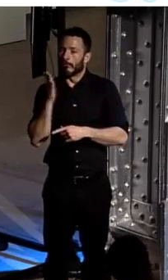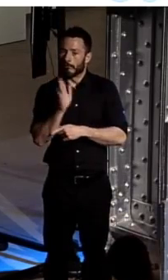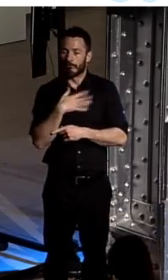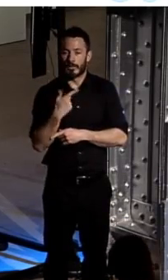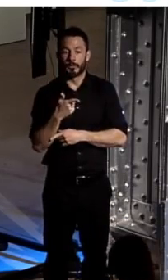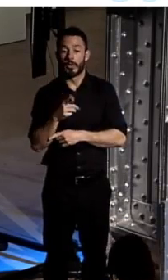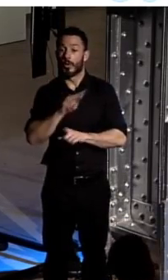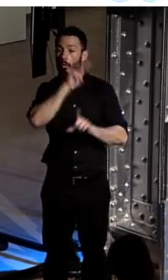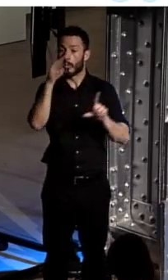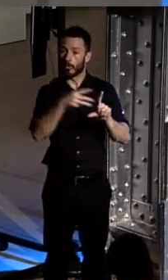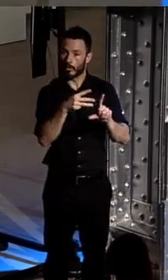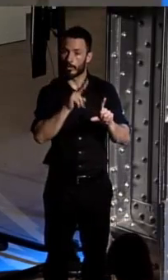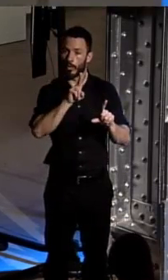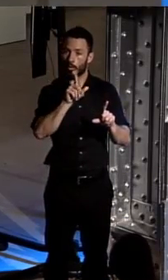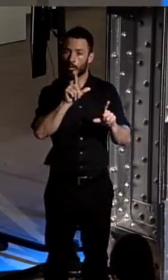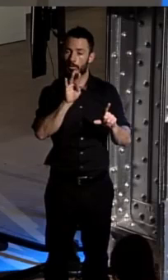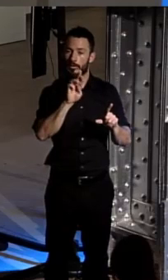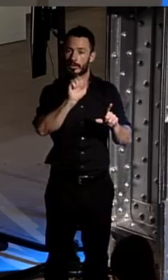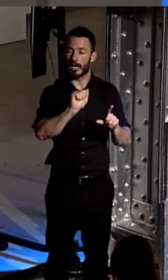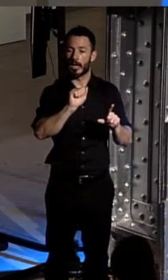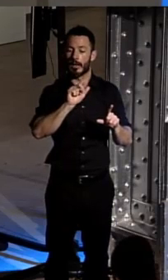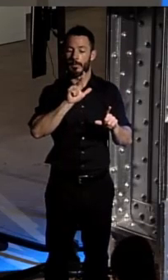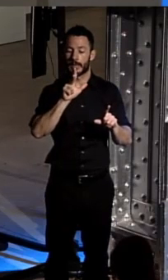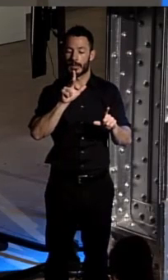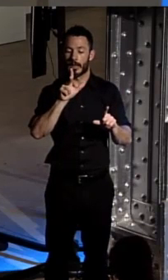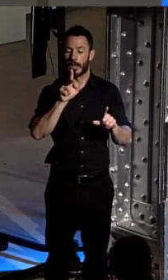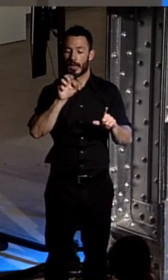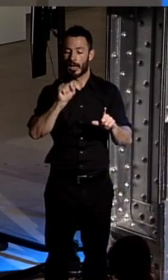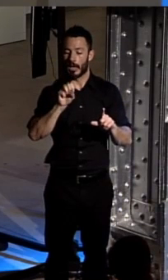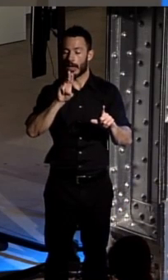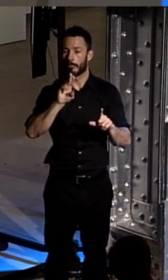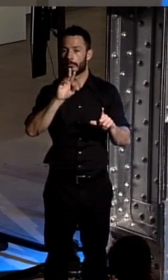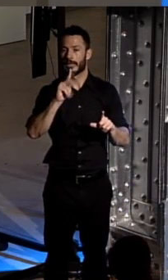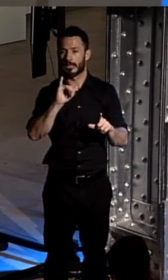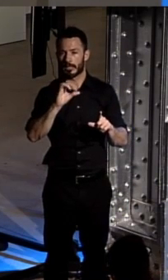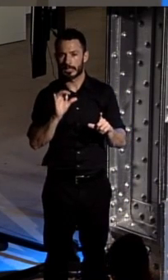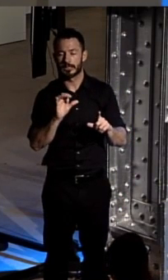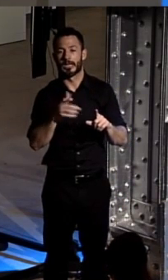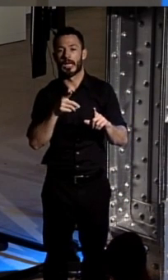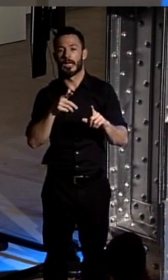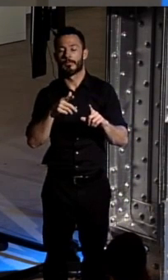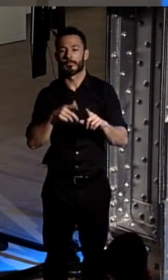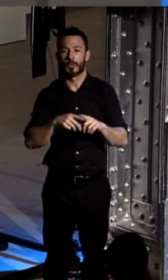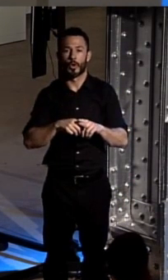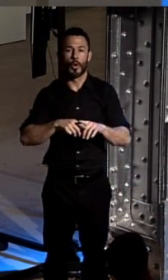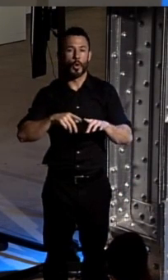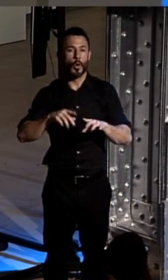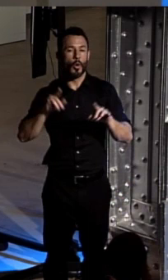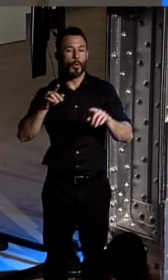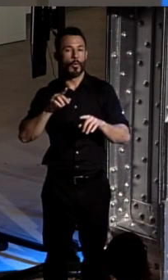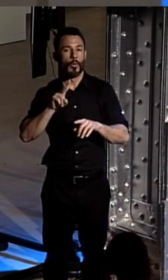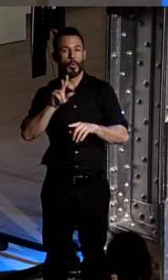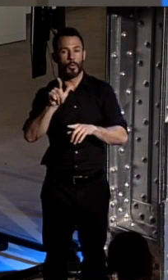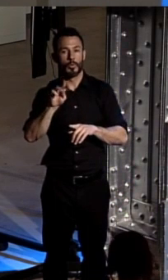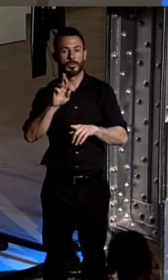vayáis a la página de web de Ultra Haptics. Es una startup que está utilizando ultrasonidos para generar sensaciones